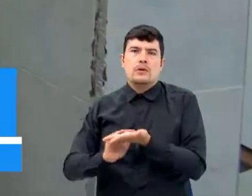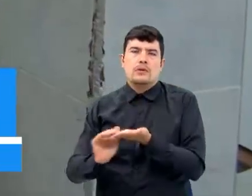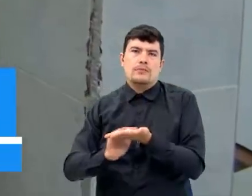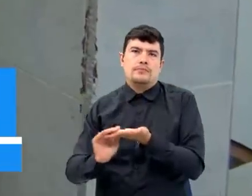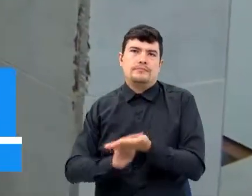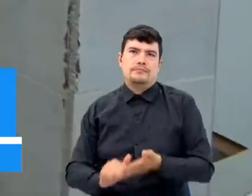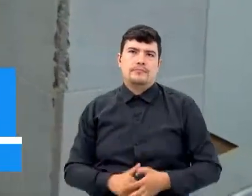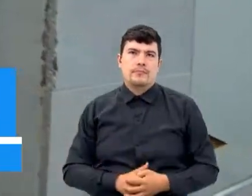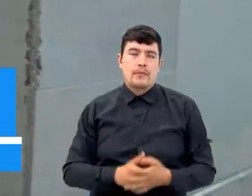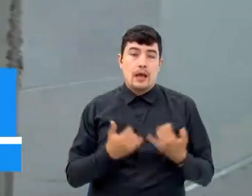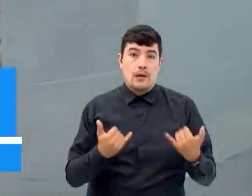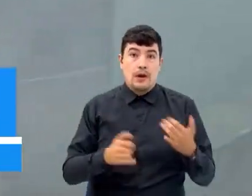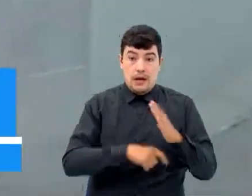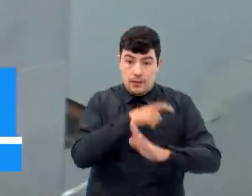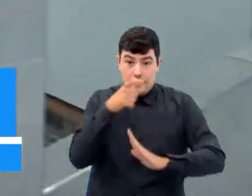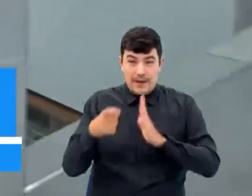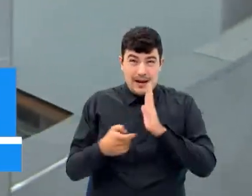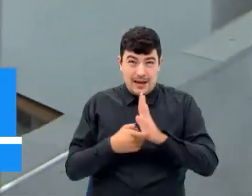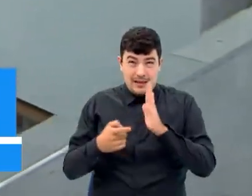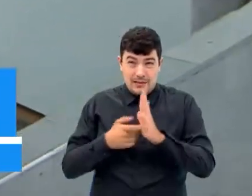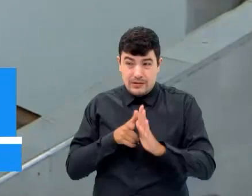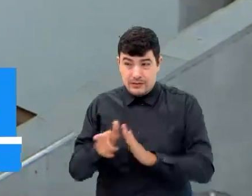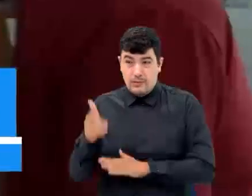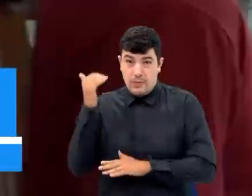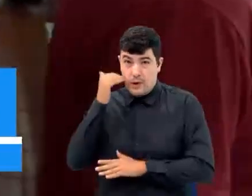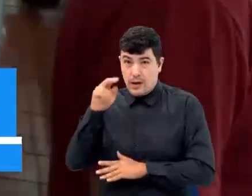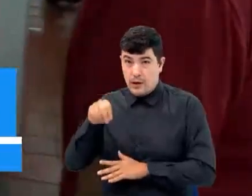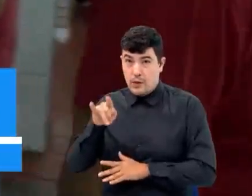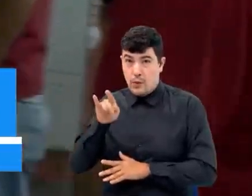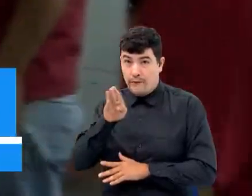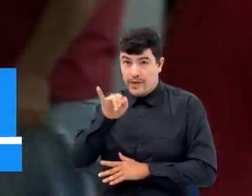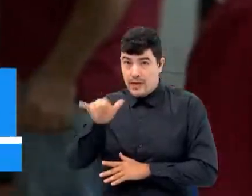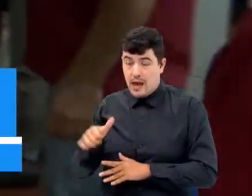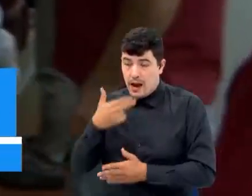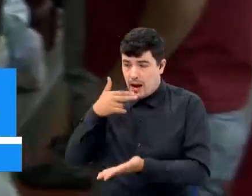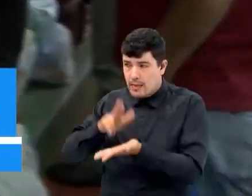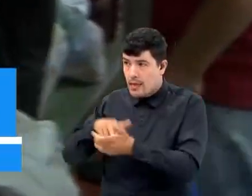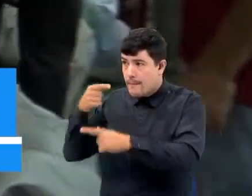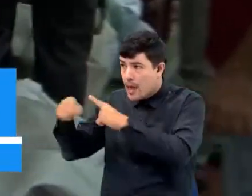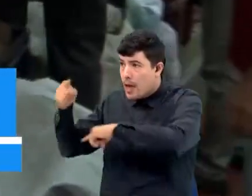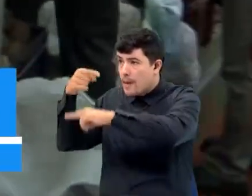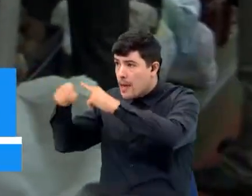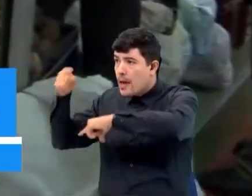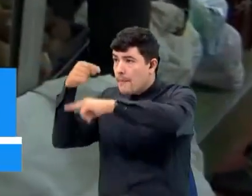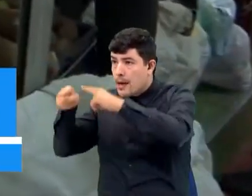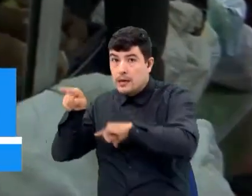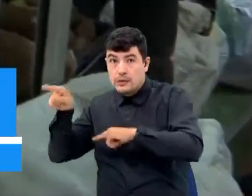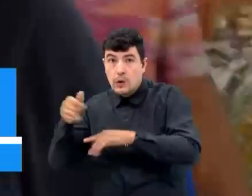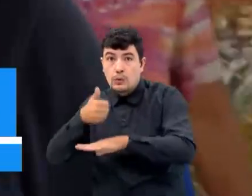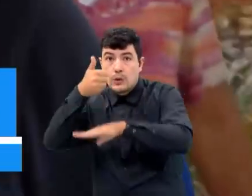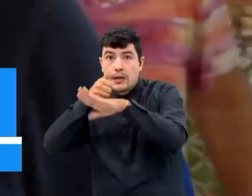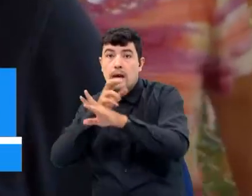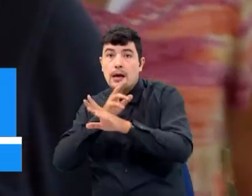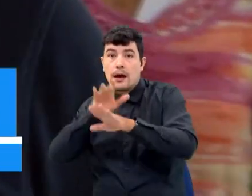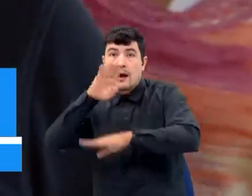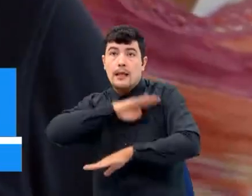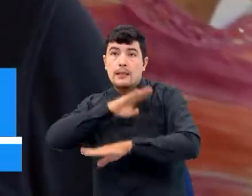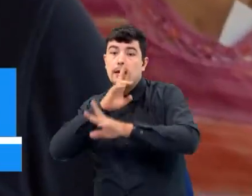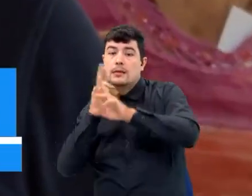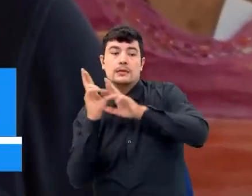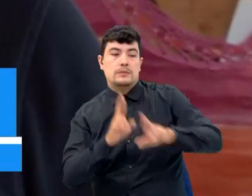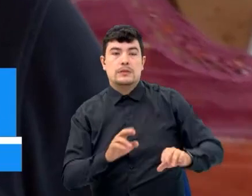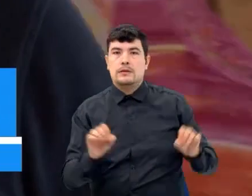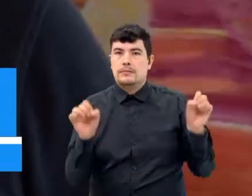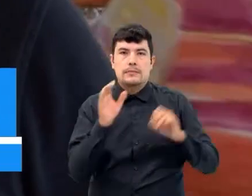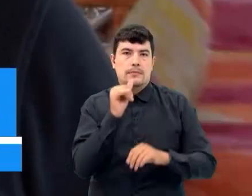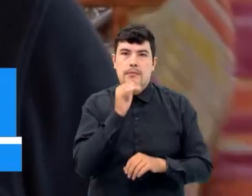Aún con todas estas peticiones que la señora Nubia y más adjudicatarios han presentado, nunca les han dado una solución. Donde eso cuando llueve esto